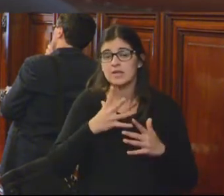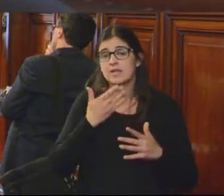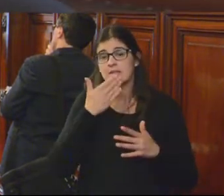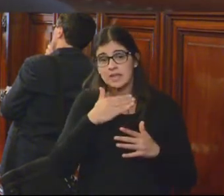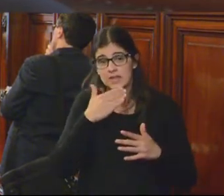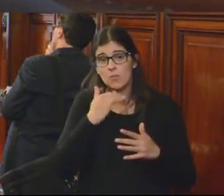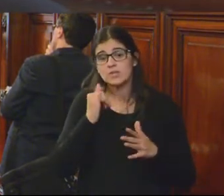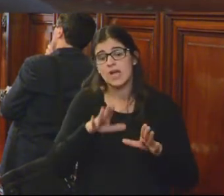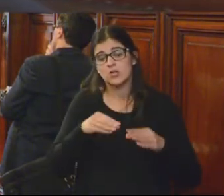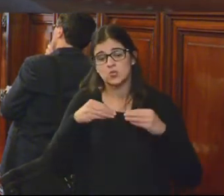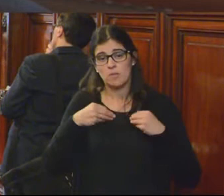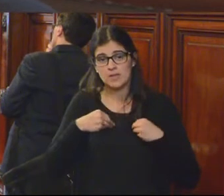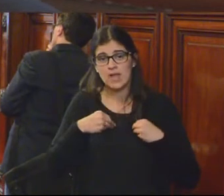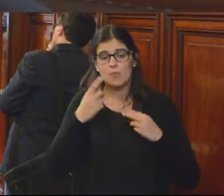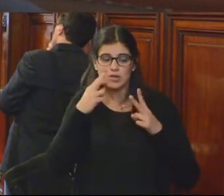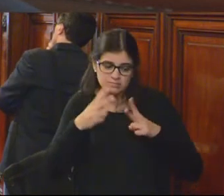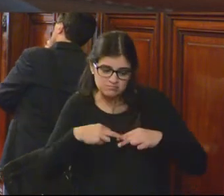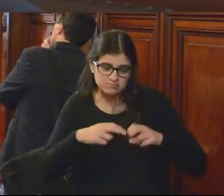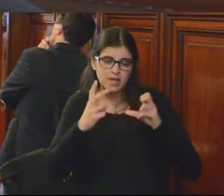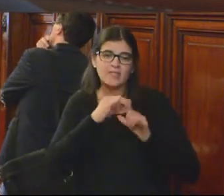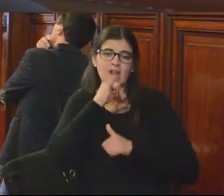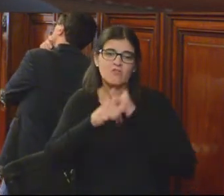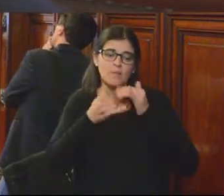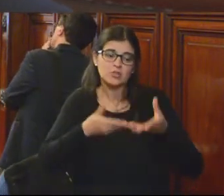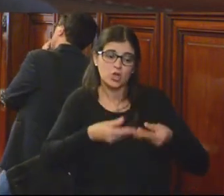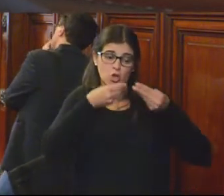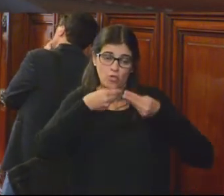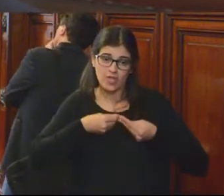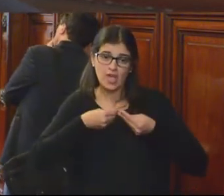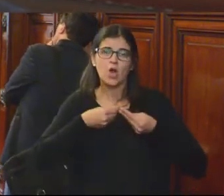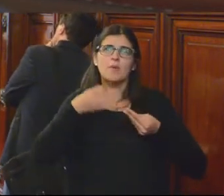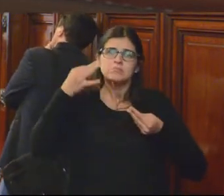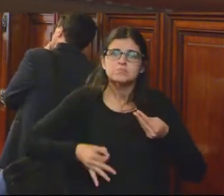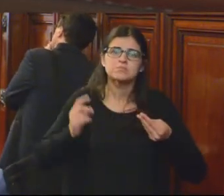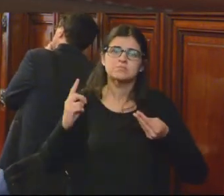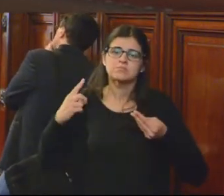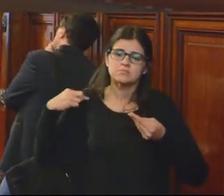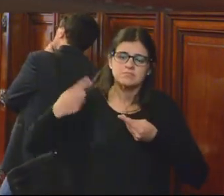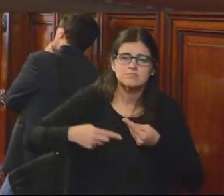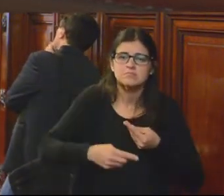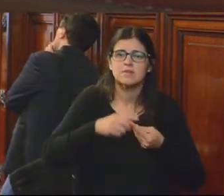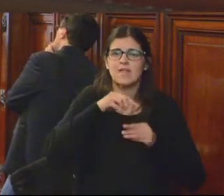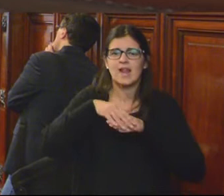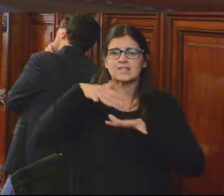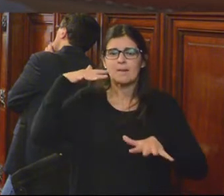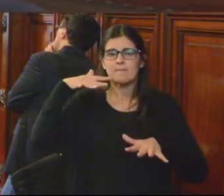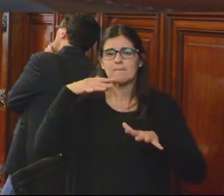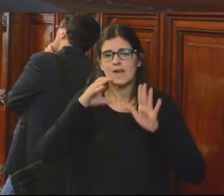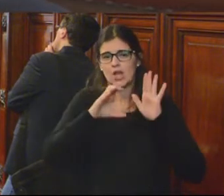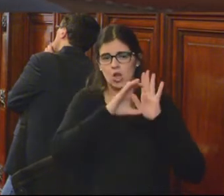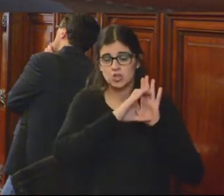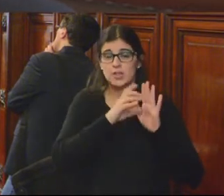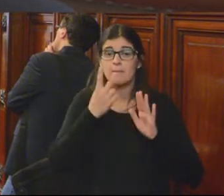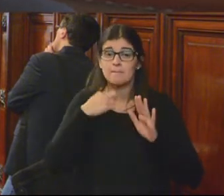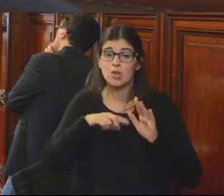y asumiremos en el estudio de la información que nos brinden en cuanto al origen de esa Asamblea Nacional Constituyente. Pero